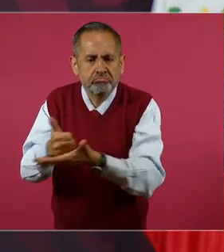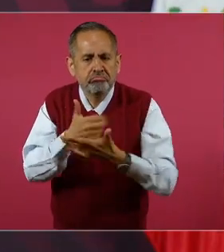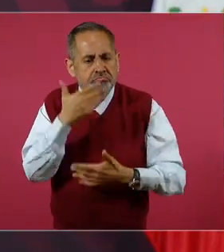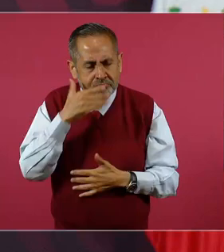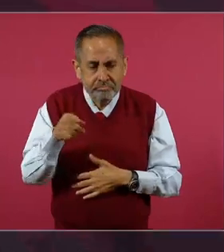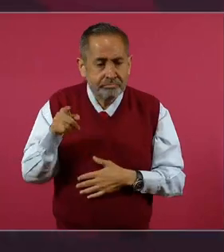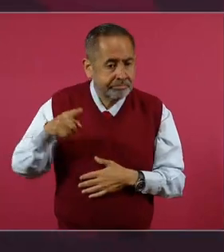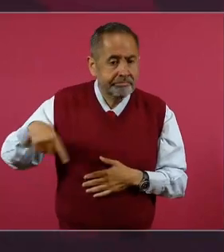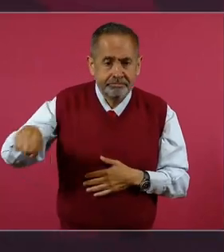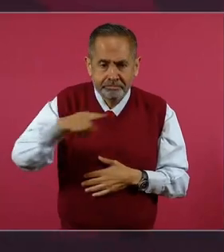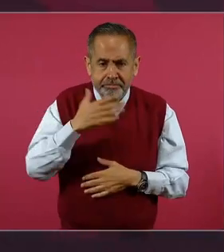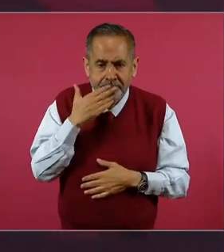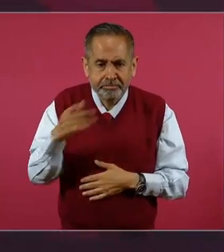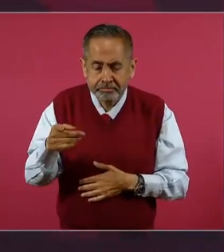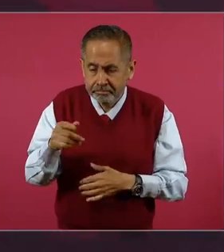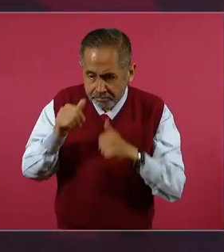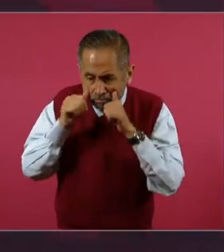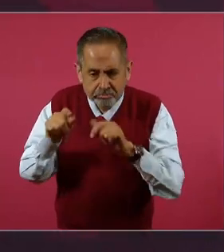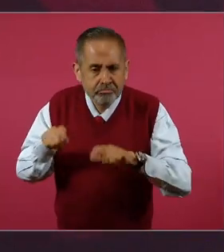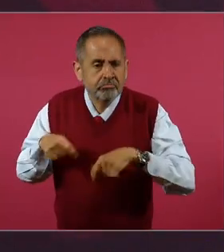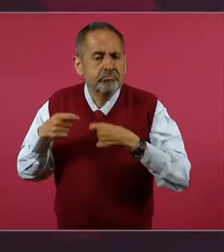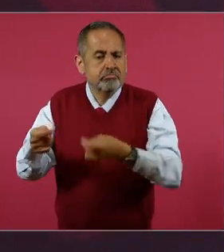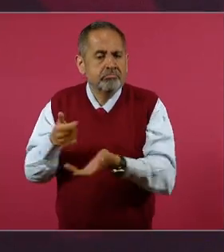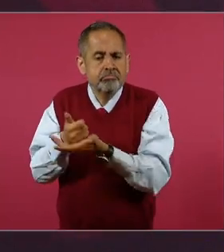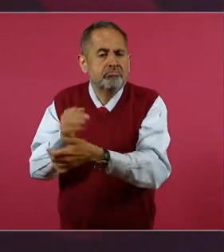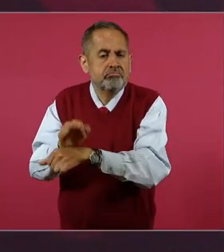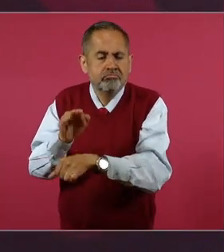ellos han servido a la comunidad.